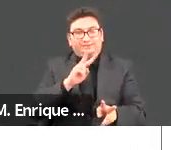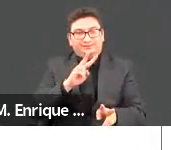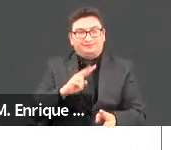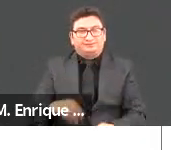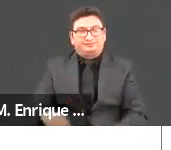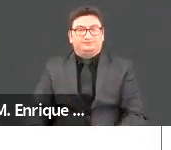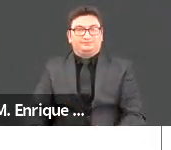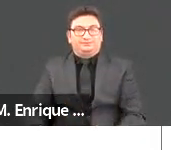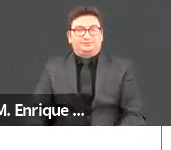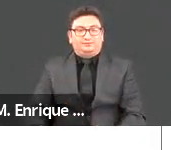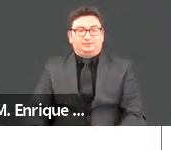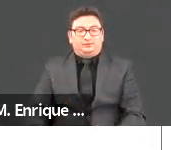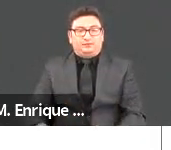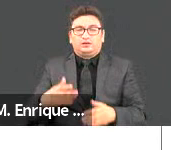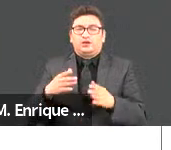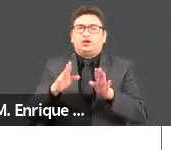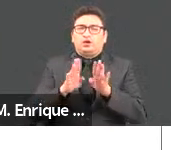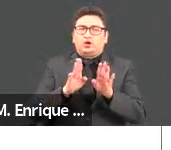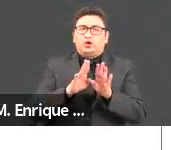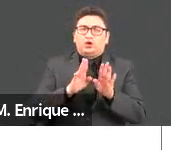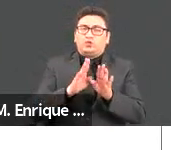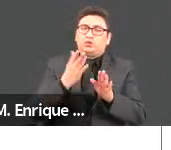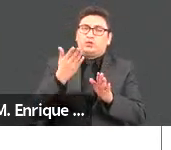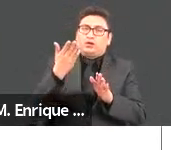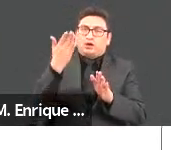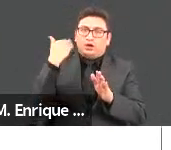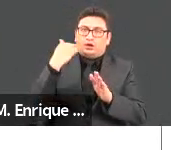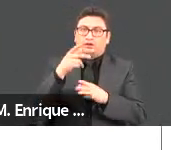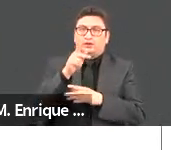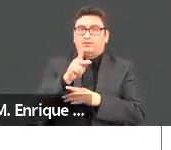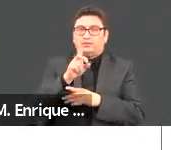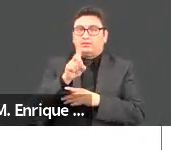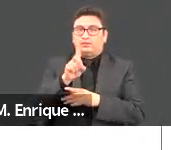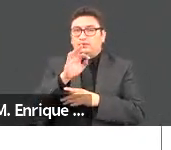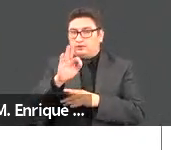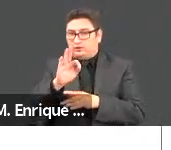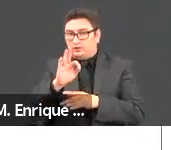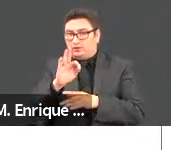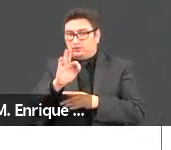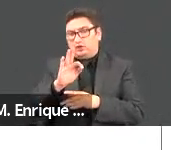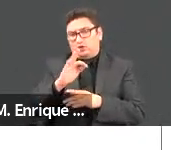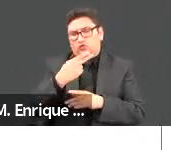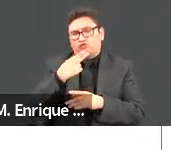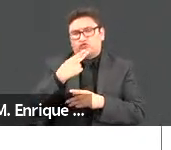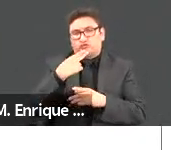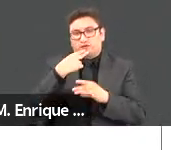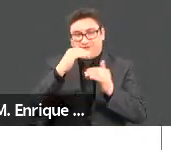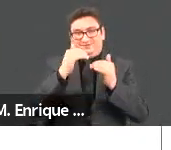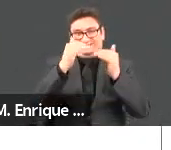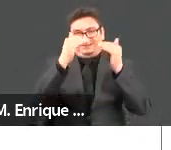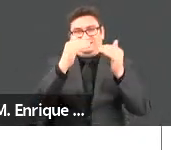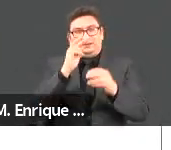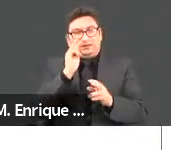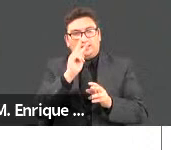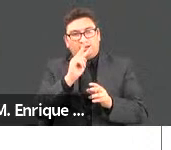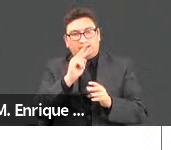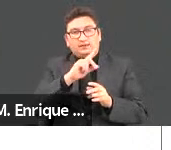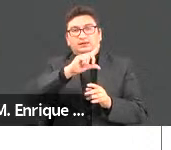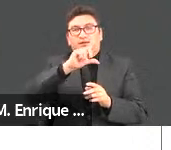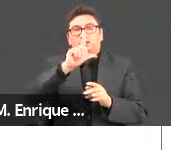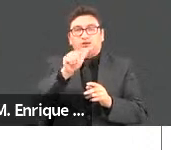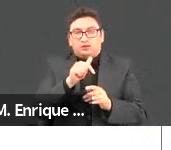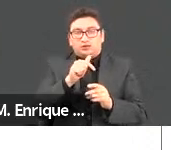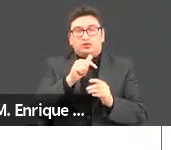se veía para su formato, para visualizarlo en PDF editorialmente en la parte superior, cambia